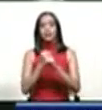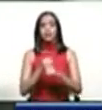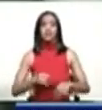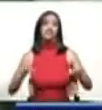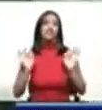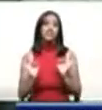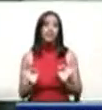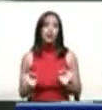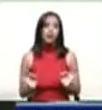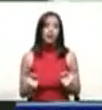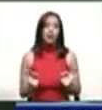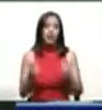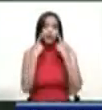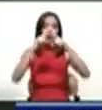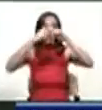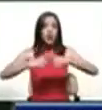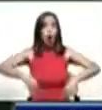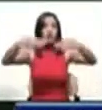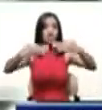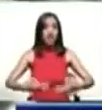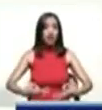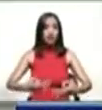menos. Estas son las cifras oficiales.